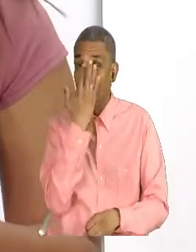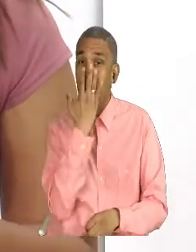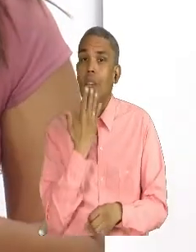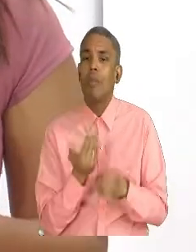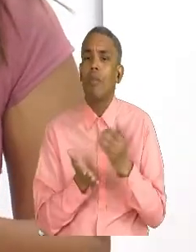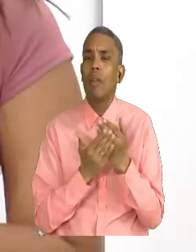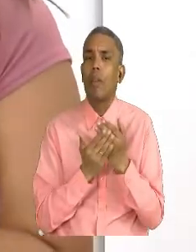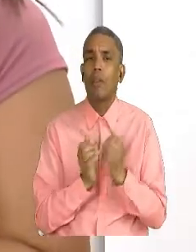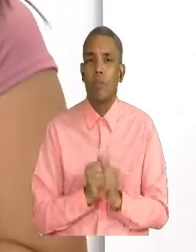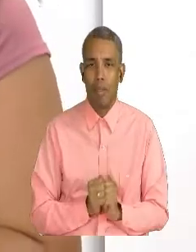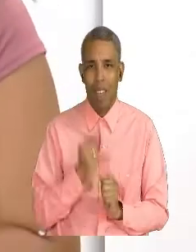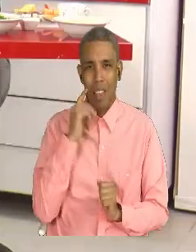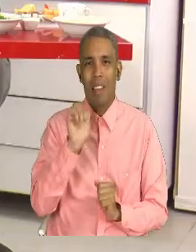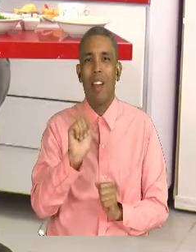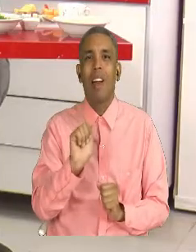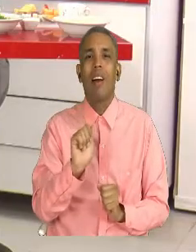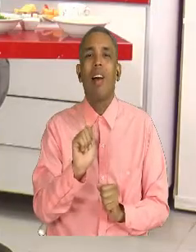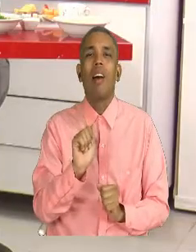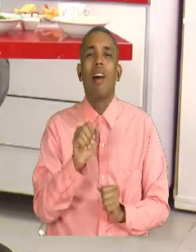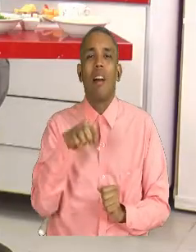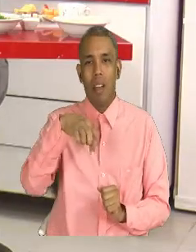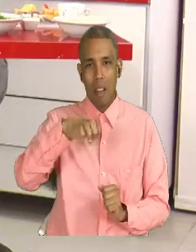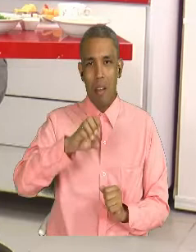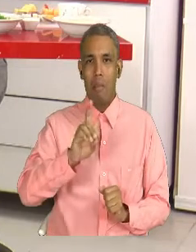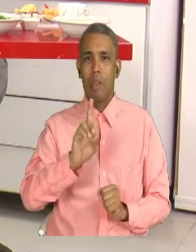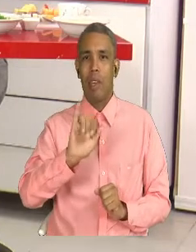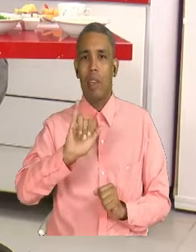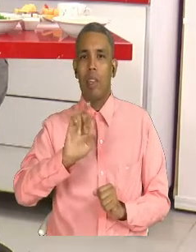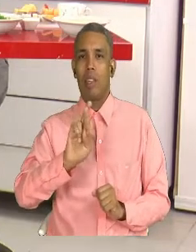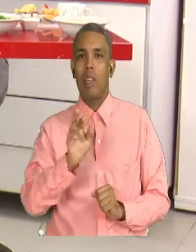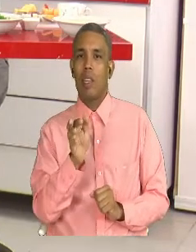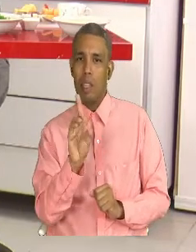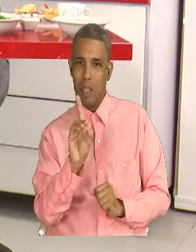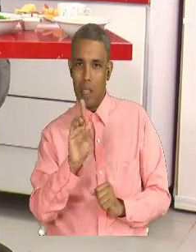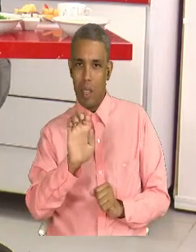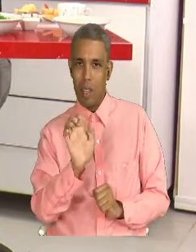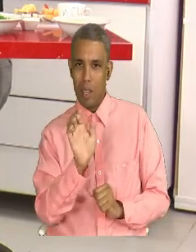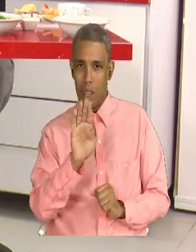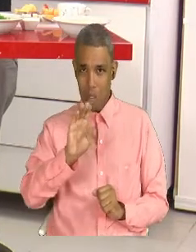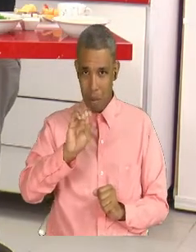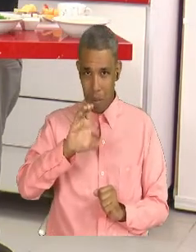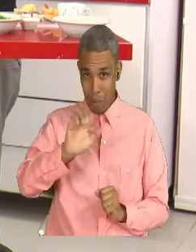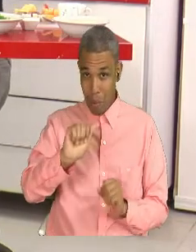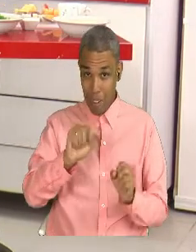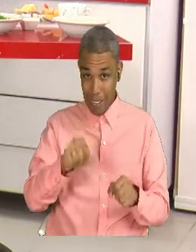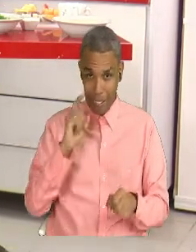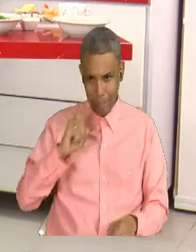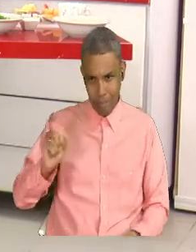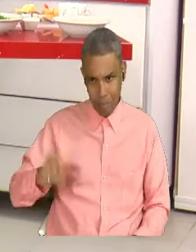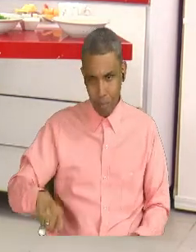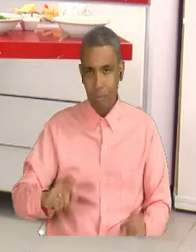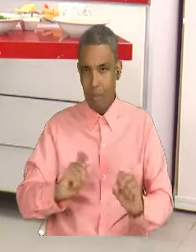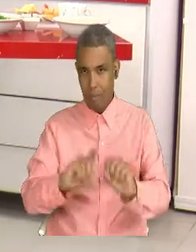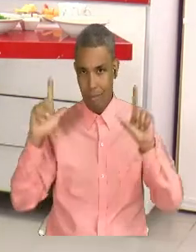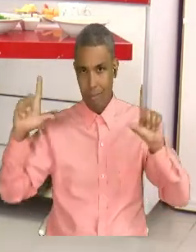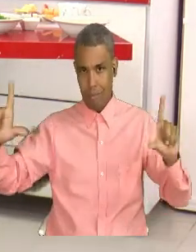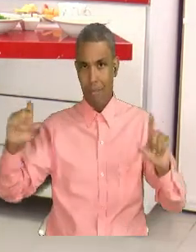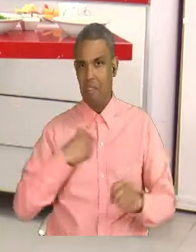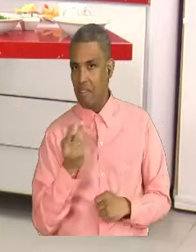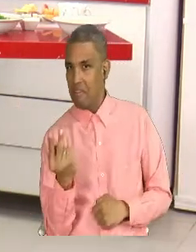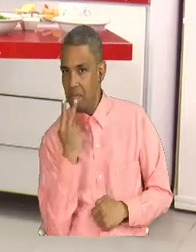A Pedir de Boca. Claro que sí, Rochi. A ver, acá ya vamos a hacer la mezcla de los ingredientes como tal. Si sí. quieres, me